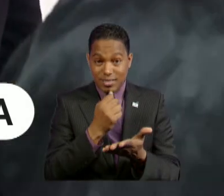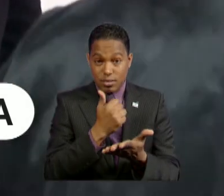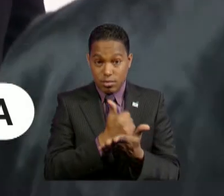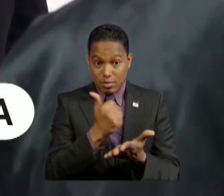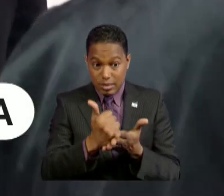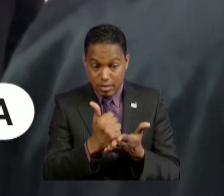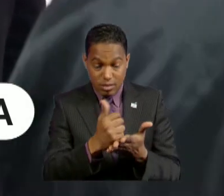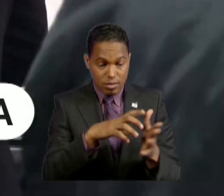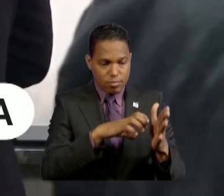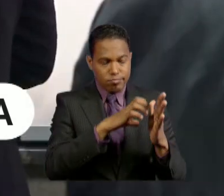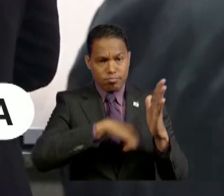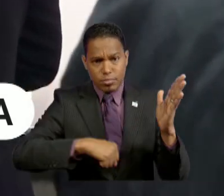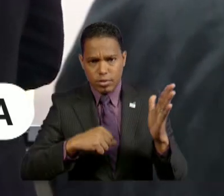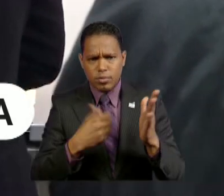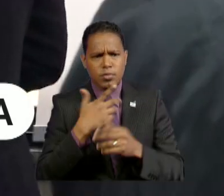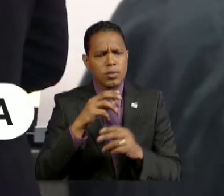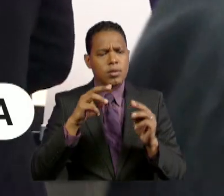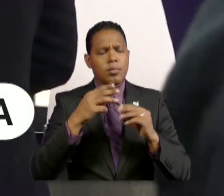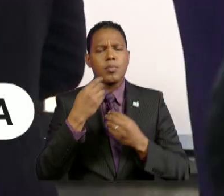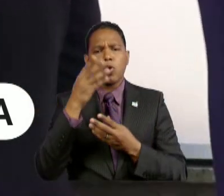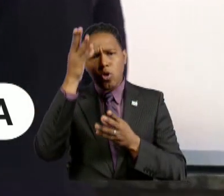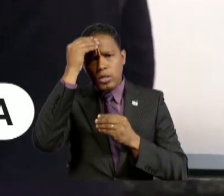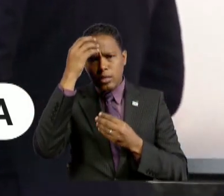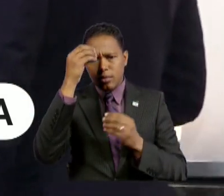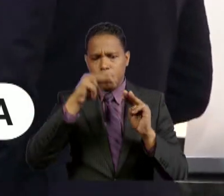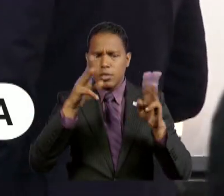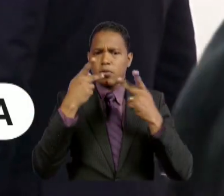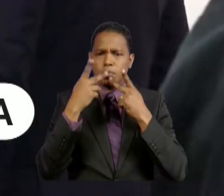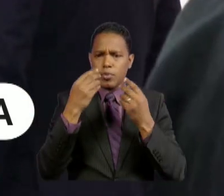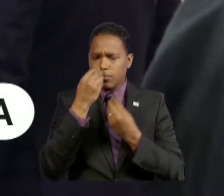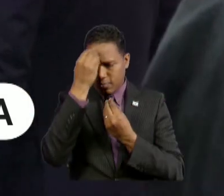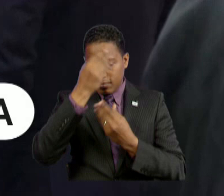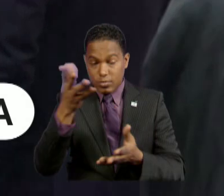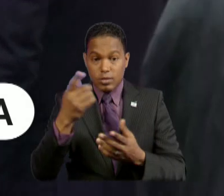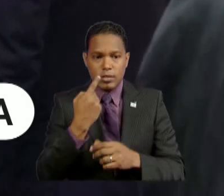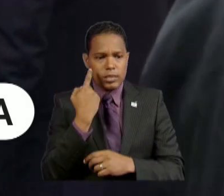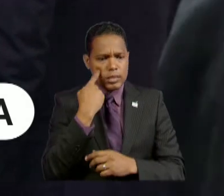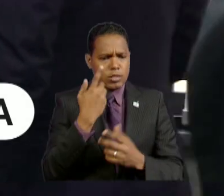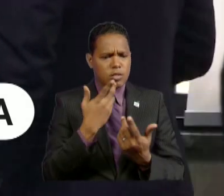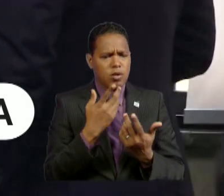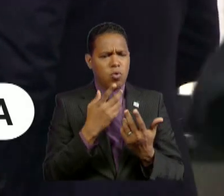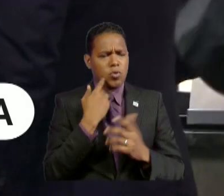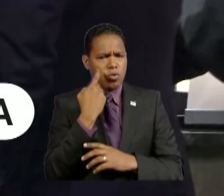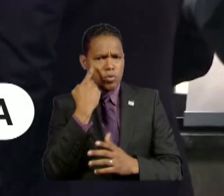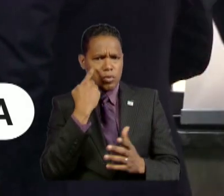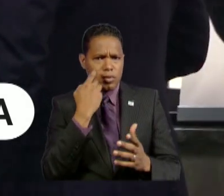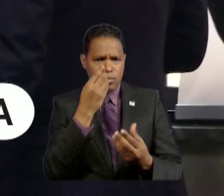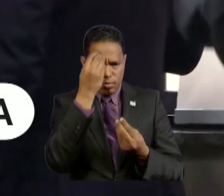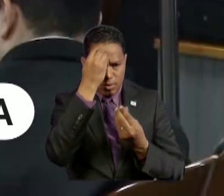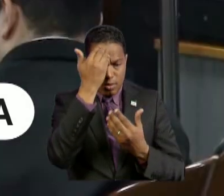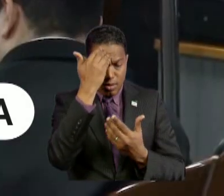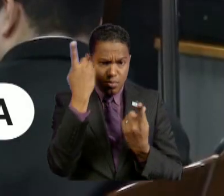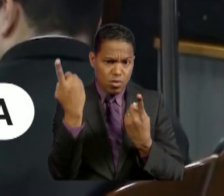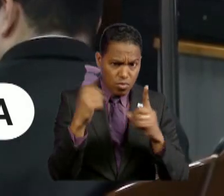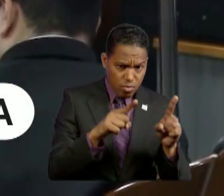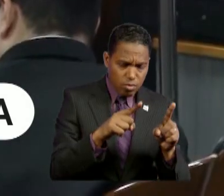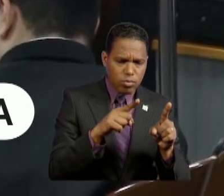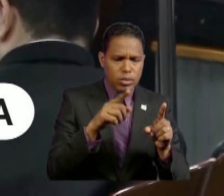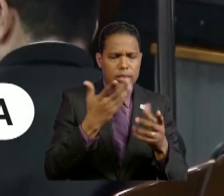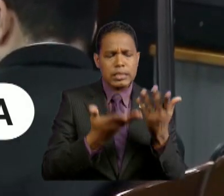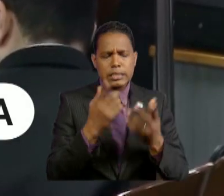a datos suministrados por el Ministerio Público y considera que una vez se vean las dos caras de la moneda, van a